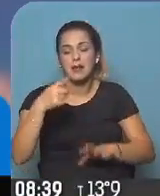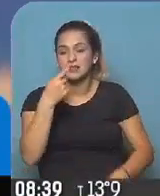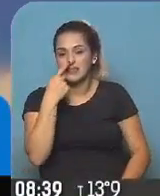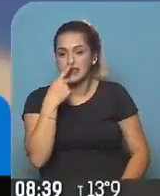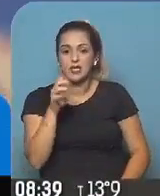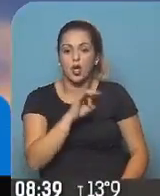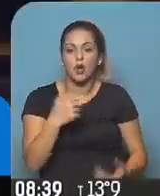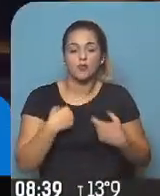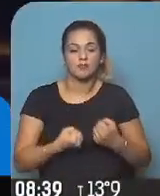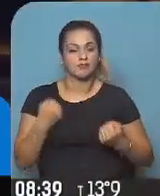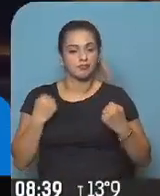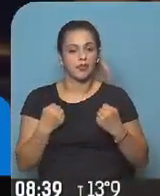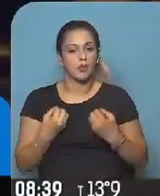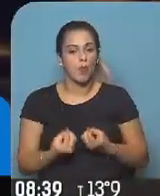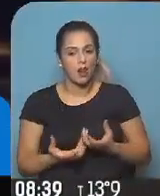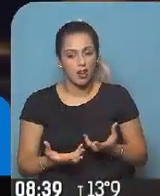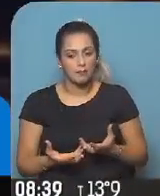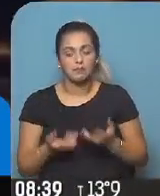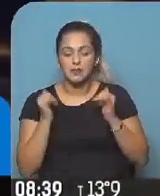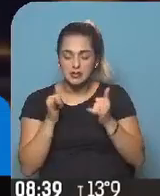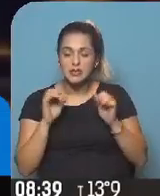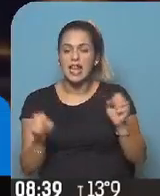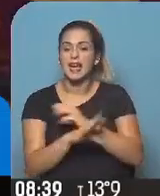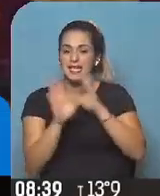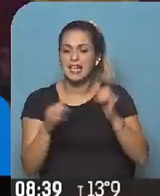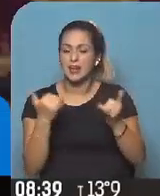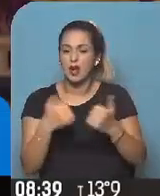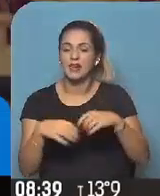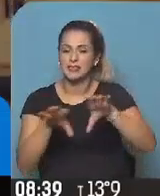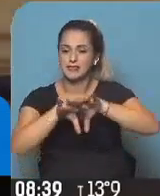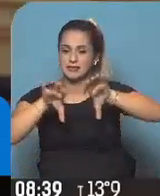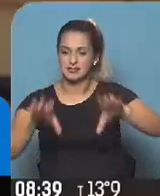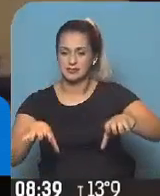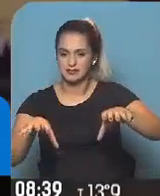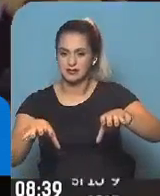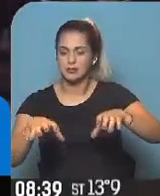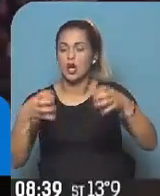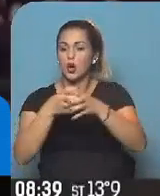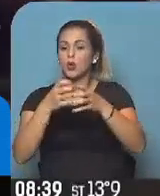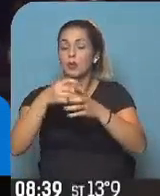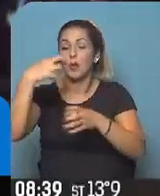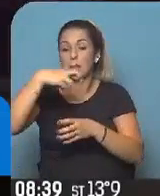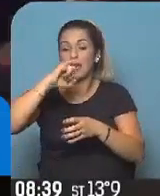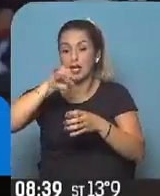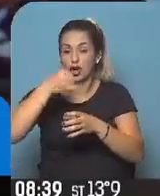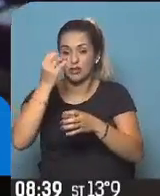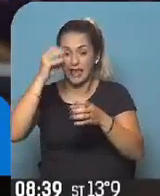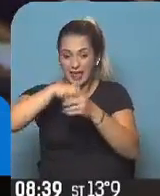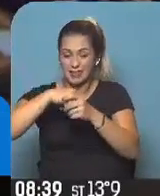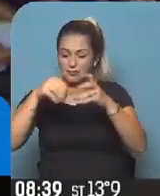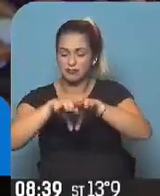combativo no hay claramente una división la central interior del pj marcada